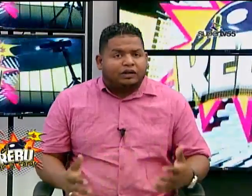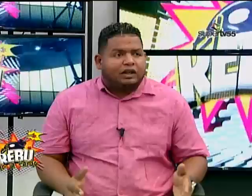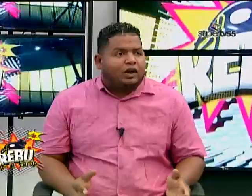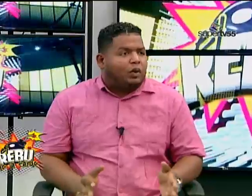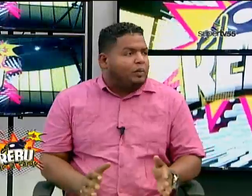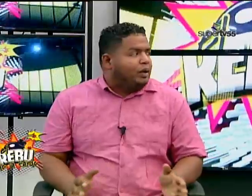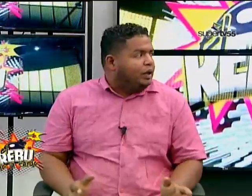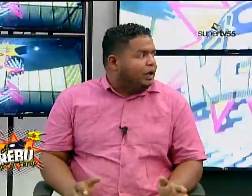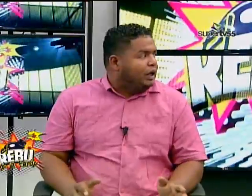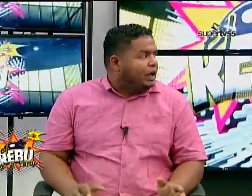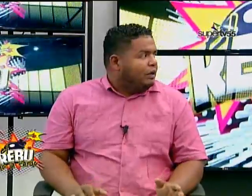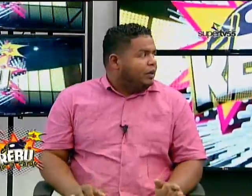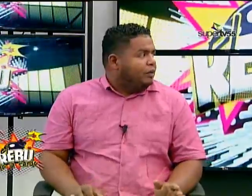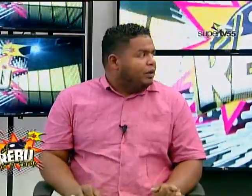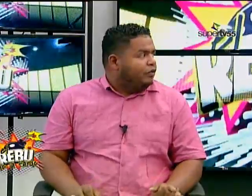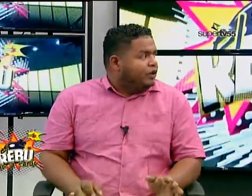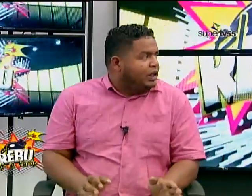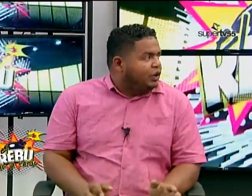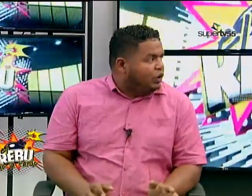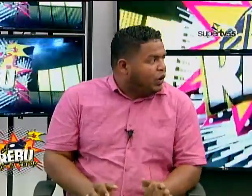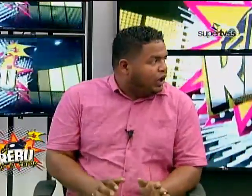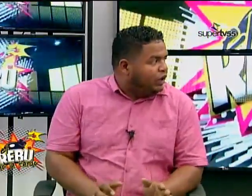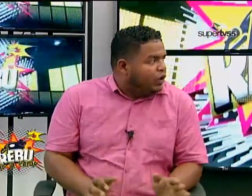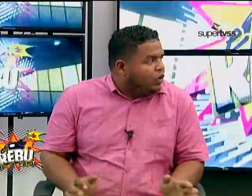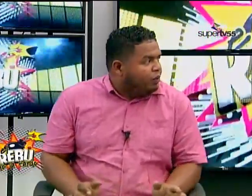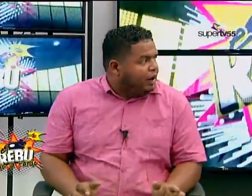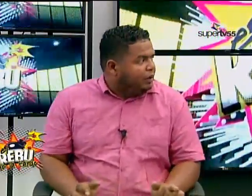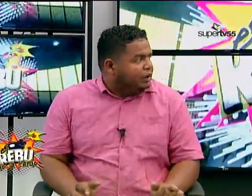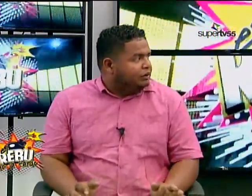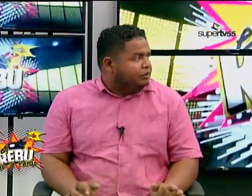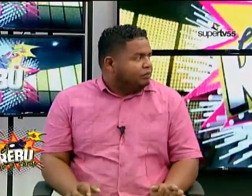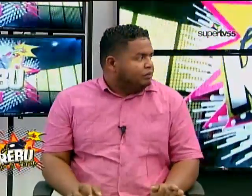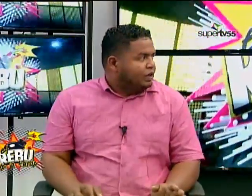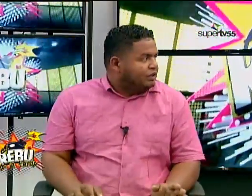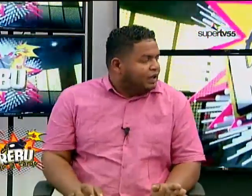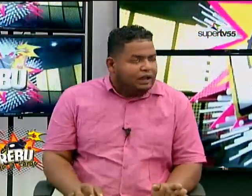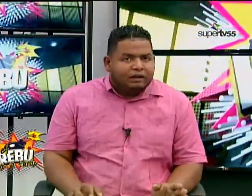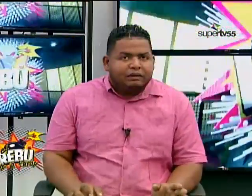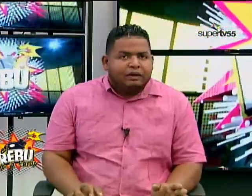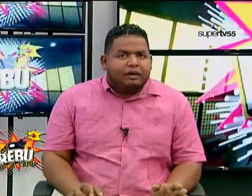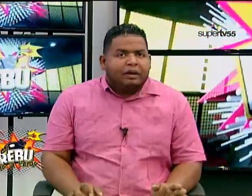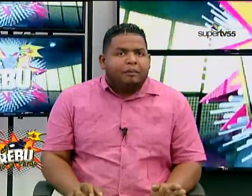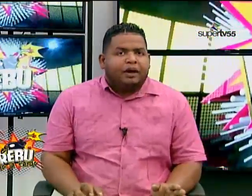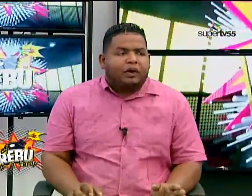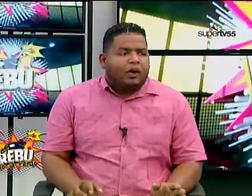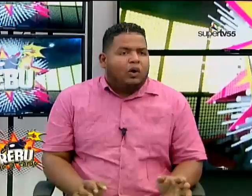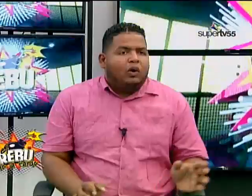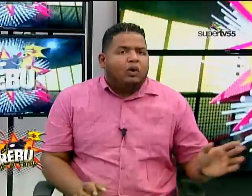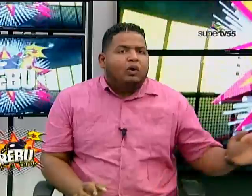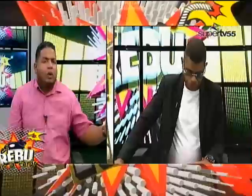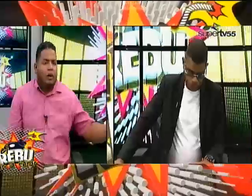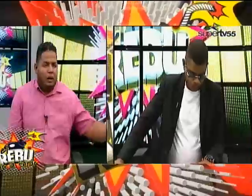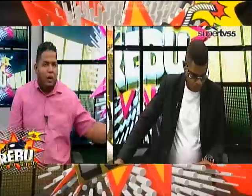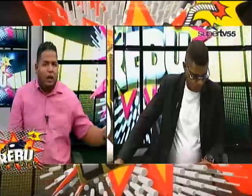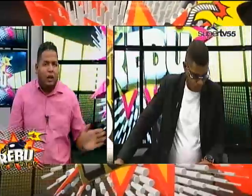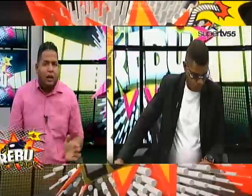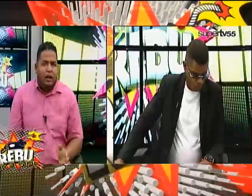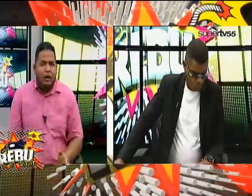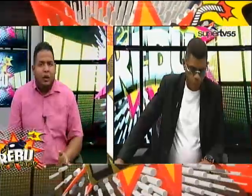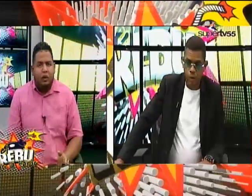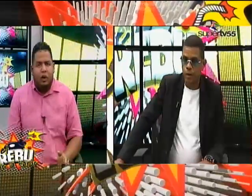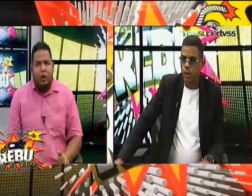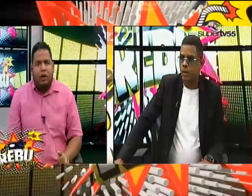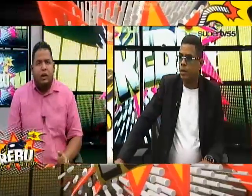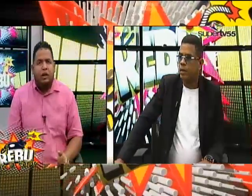que dice que no, mi defendido no es no culpable, dice él. ¿Tú sabes otra cosa? Pero lo que te